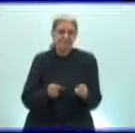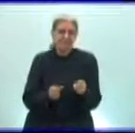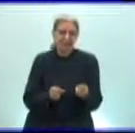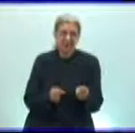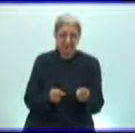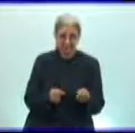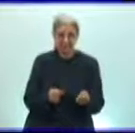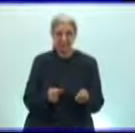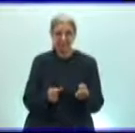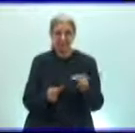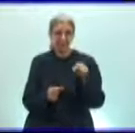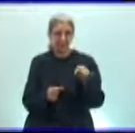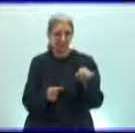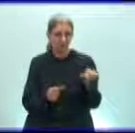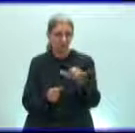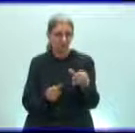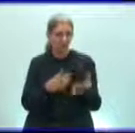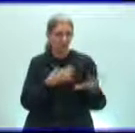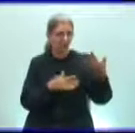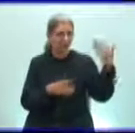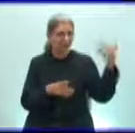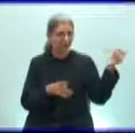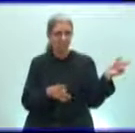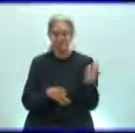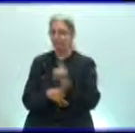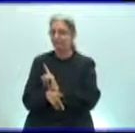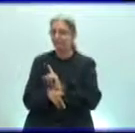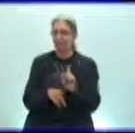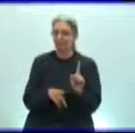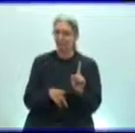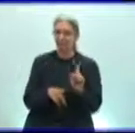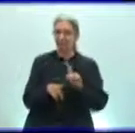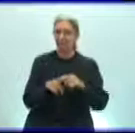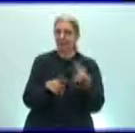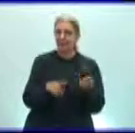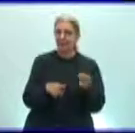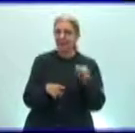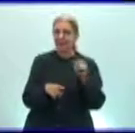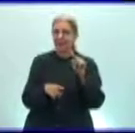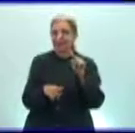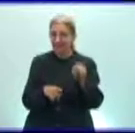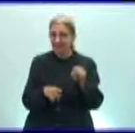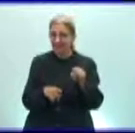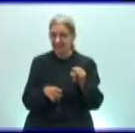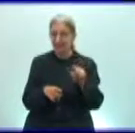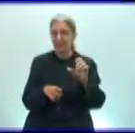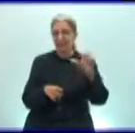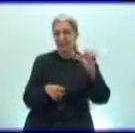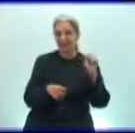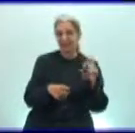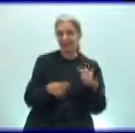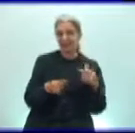es igual a las anteriores que hemos visto. Es una ecuación que si tiene un radical,